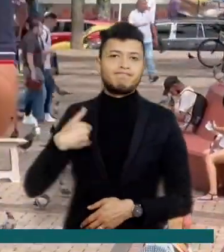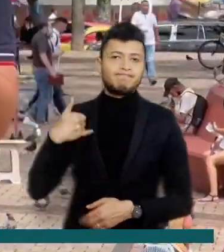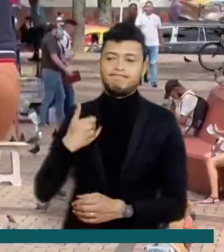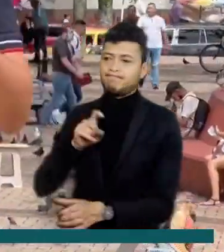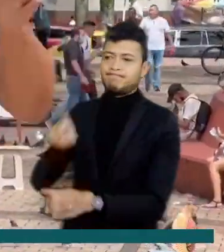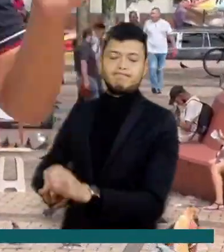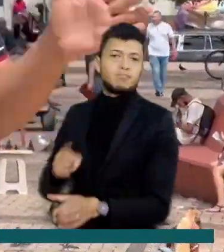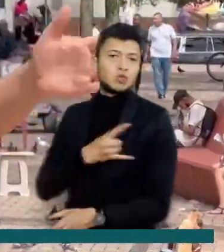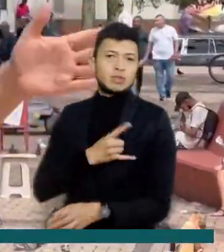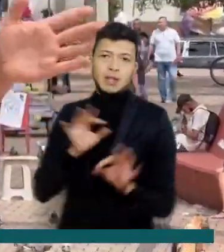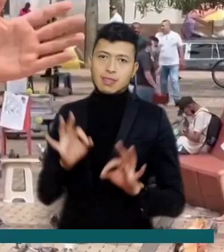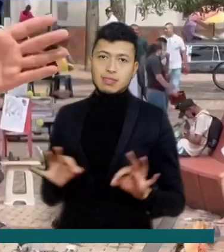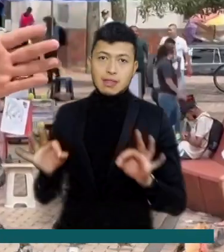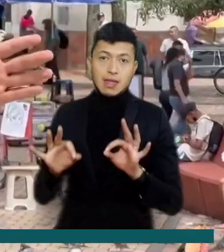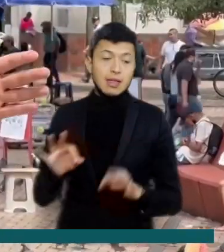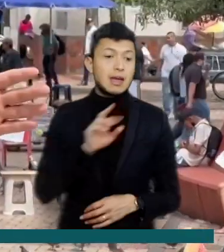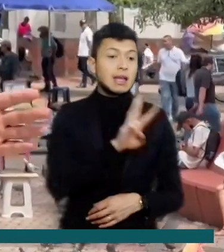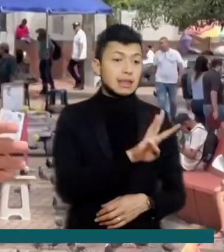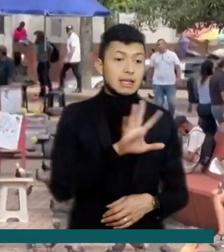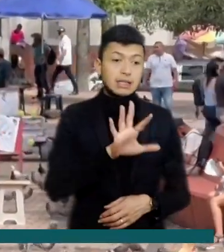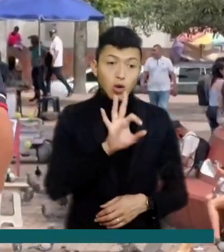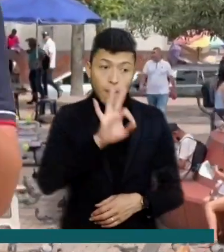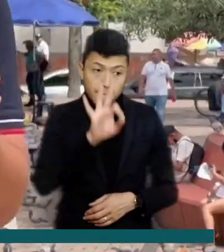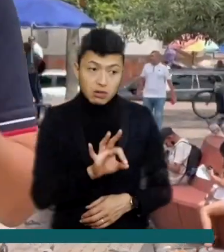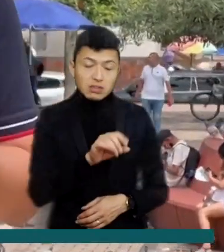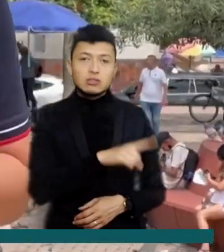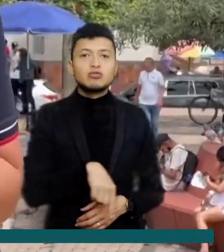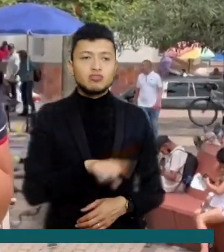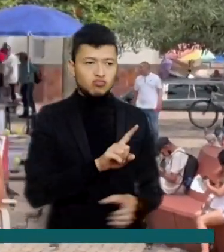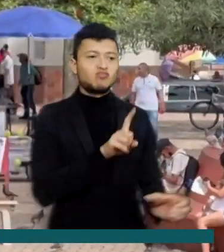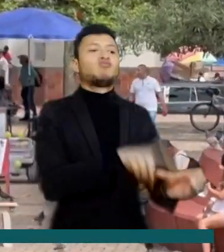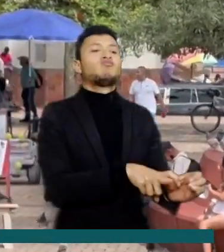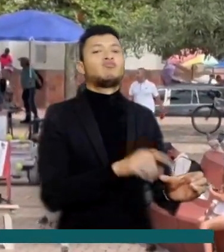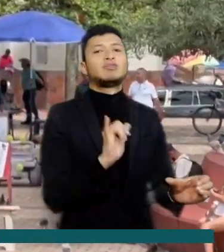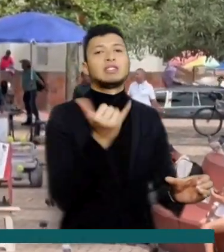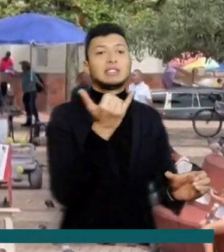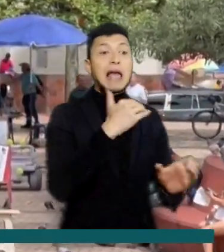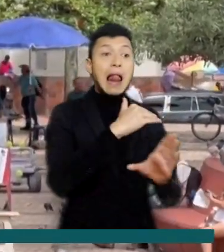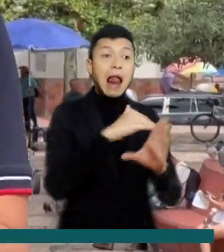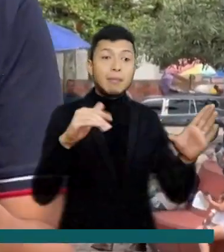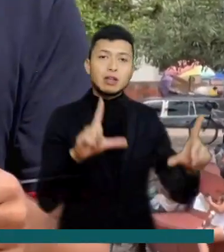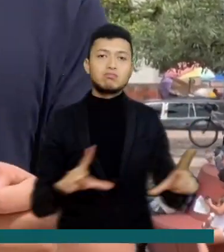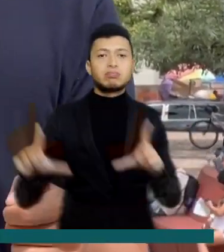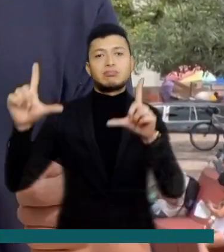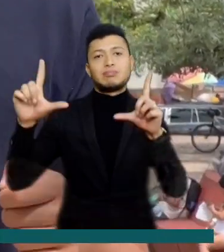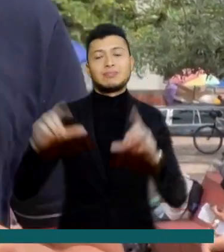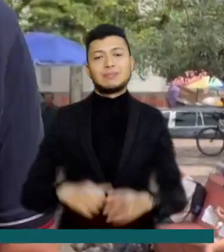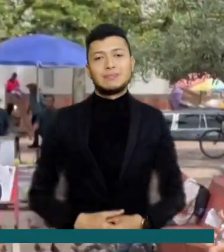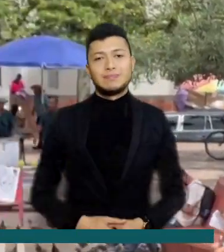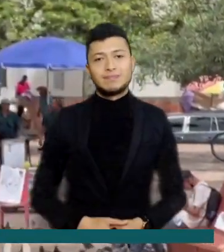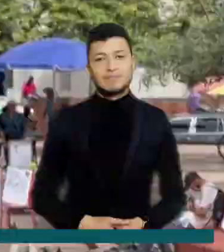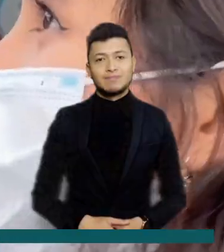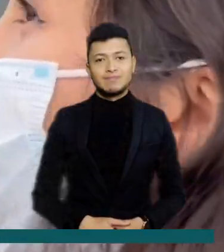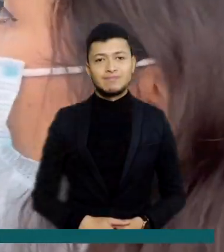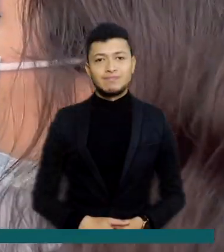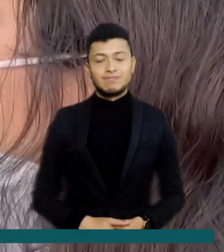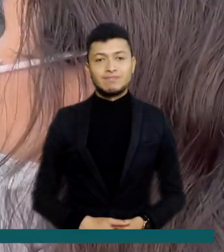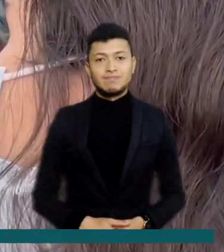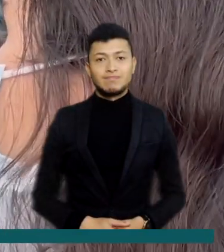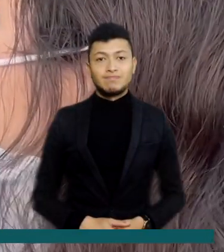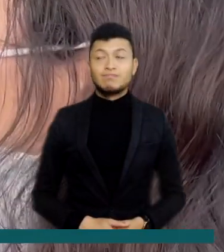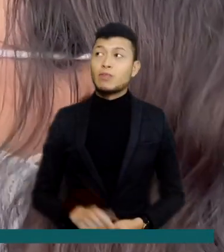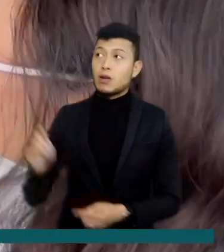universidad y ese 35% restante que sí logra entrar a la educación superior, solo la mitad logra graduarse. Los